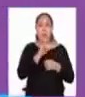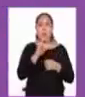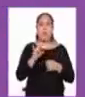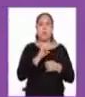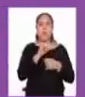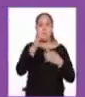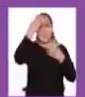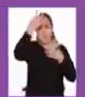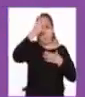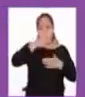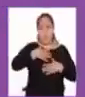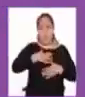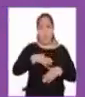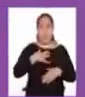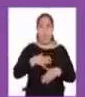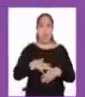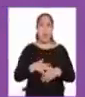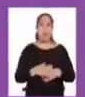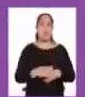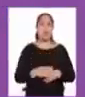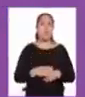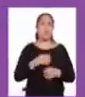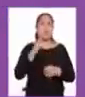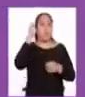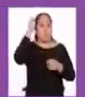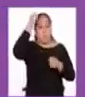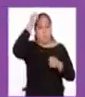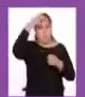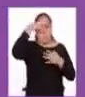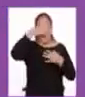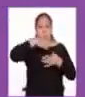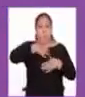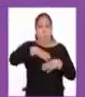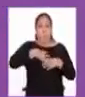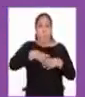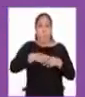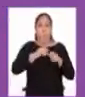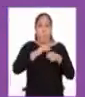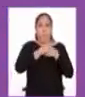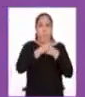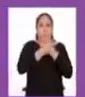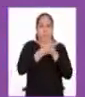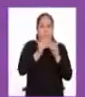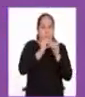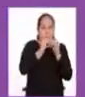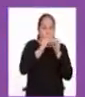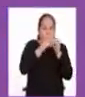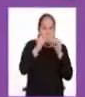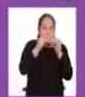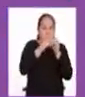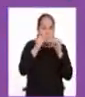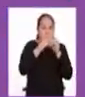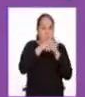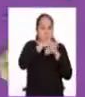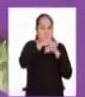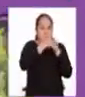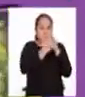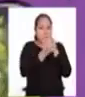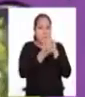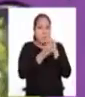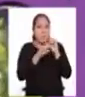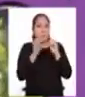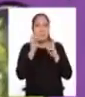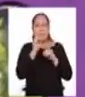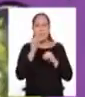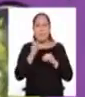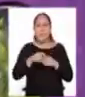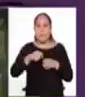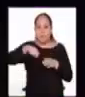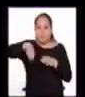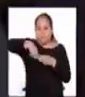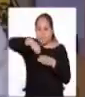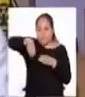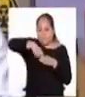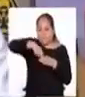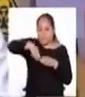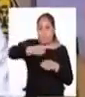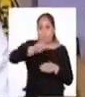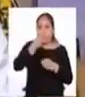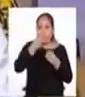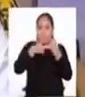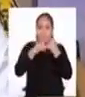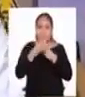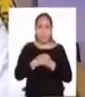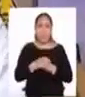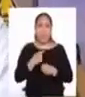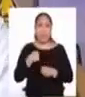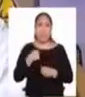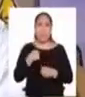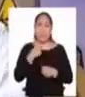la higiene, como su uso en el aseo corporal, el lavado de frutas y verduras o en la cocción de los alimentos. Desde